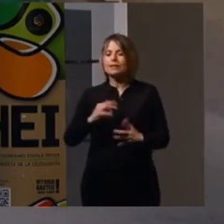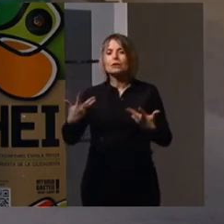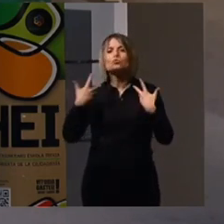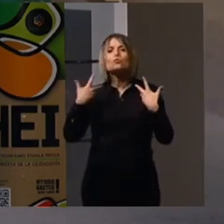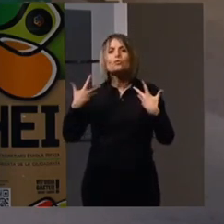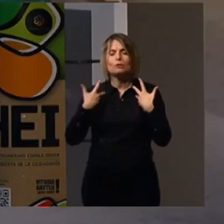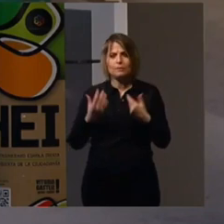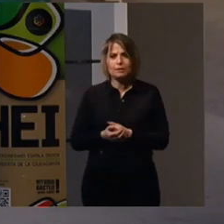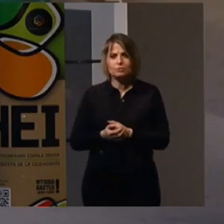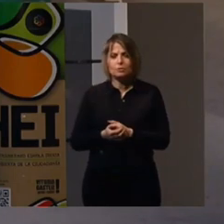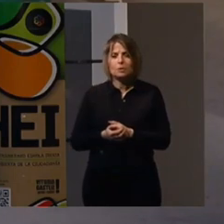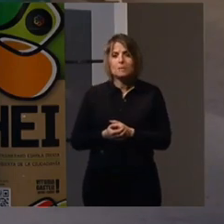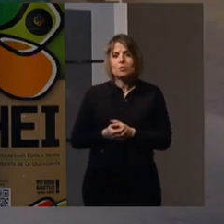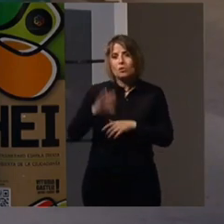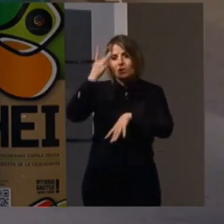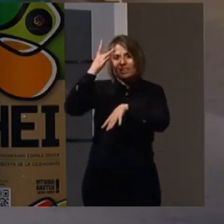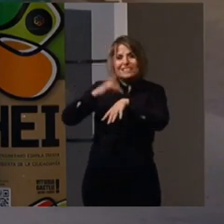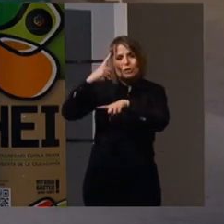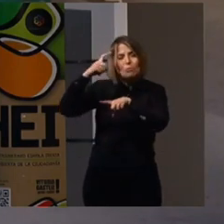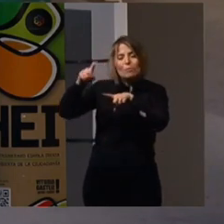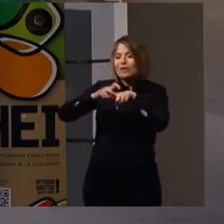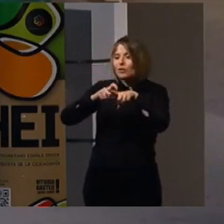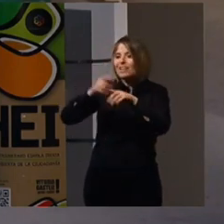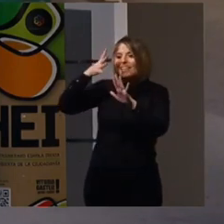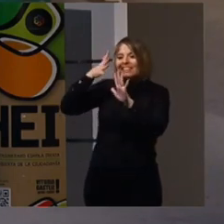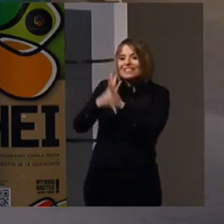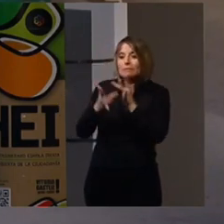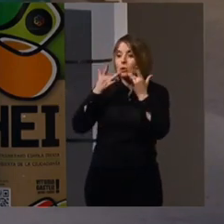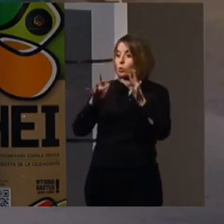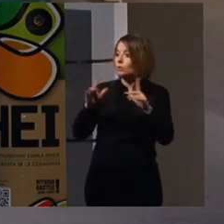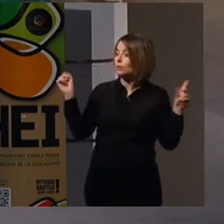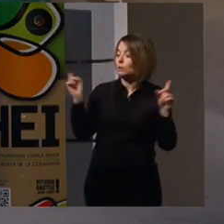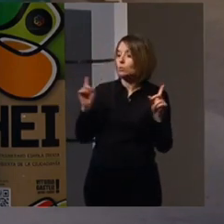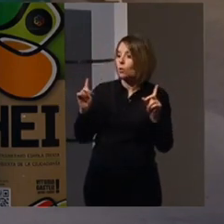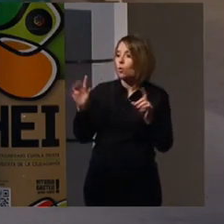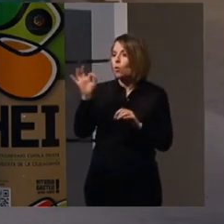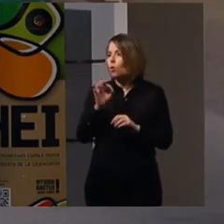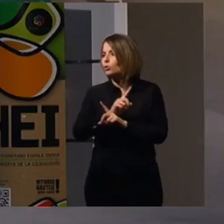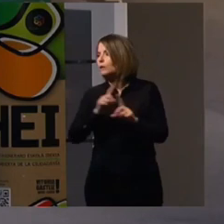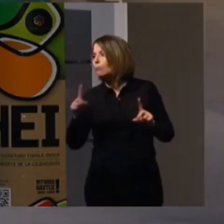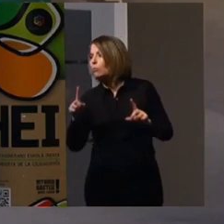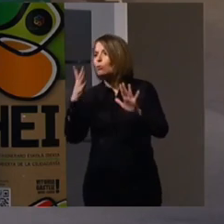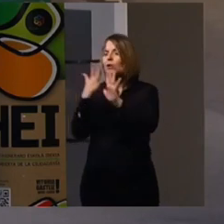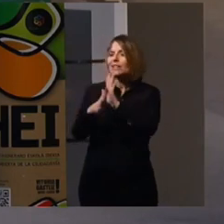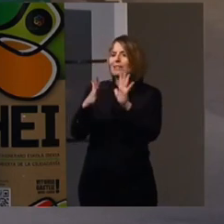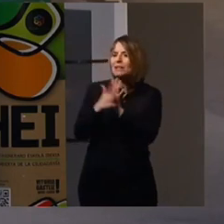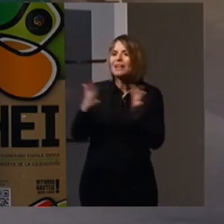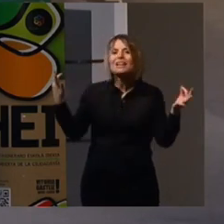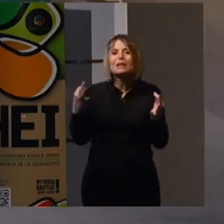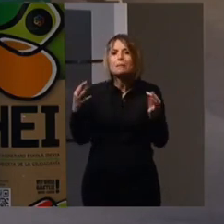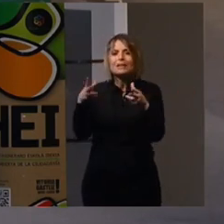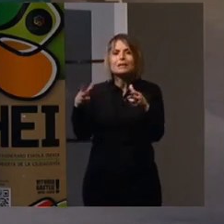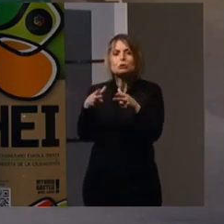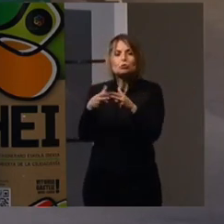sufrimiento. Pero la psicopatología no está hecha para describir toda la subjetividad, ni muchísimo menos, ni está hecha para explicar qué nos pasa